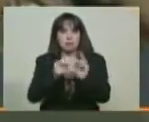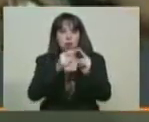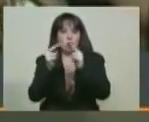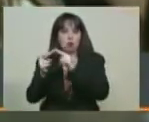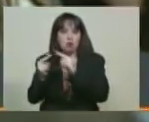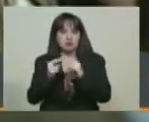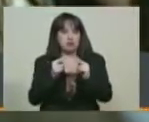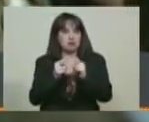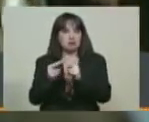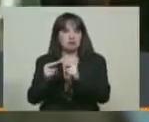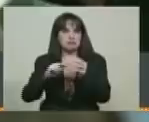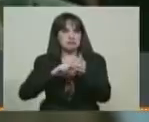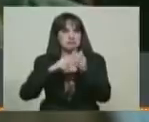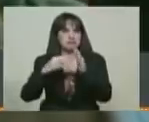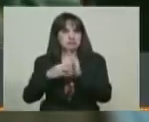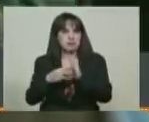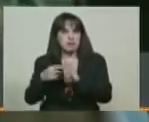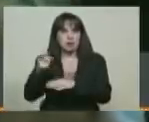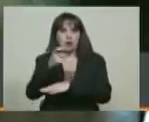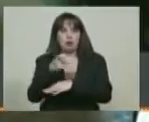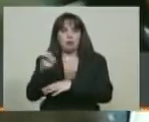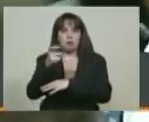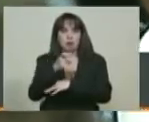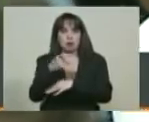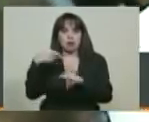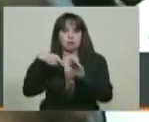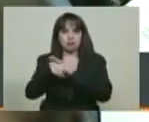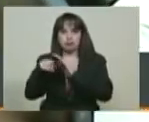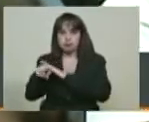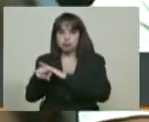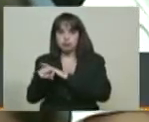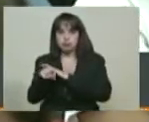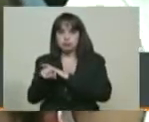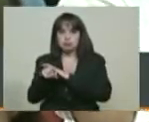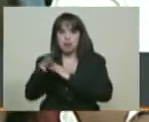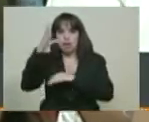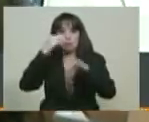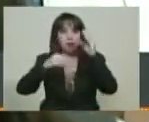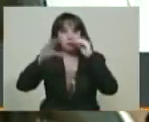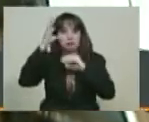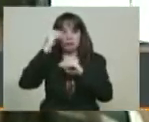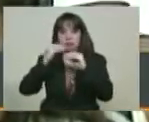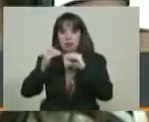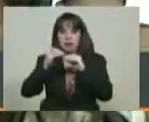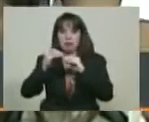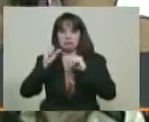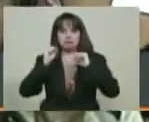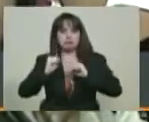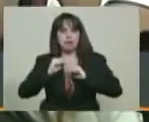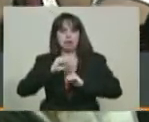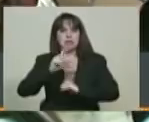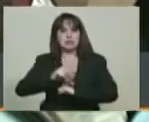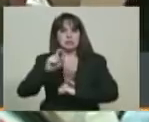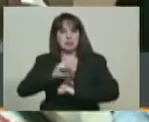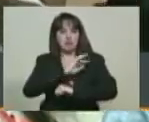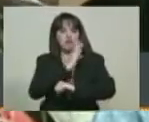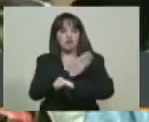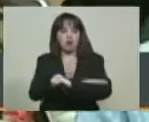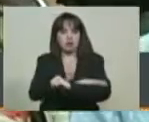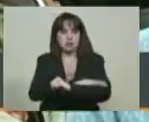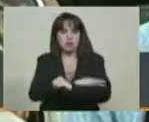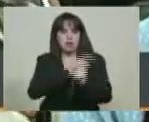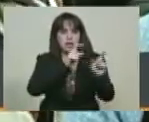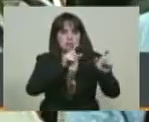conocerla, buscarla, nutrirnos de ella. Necesitamos seguir fortaleciendo,